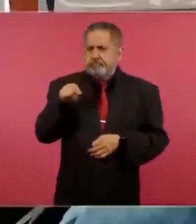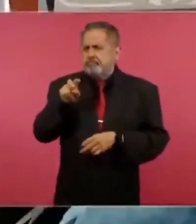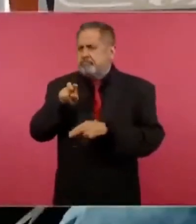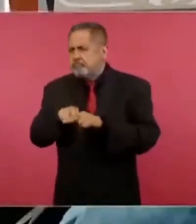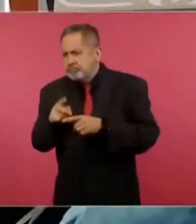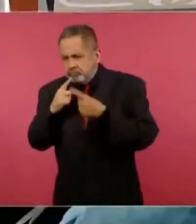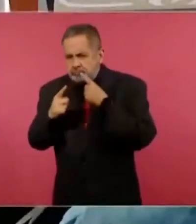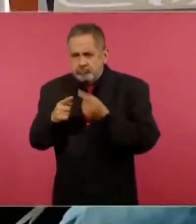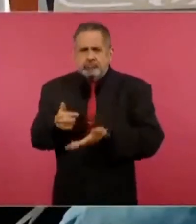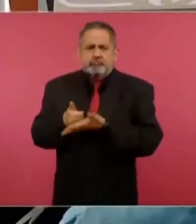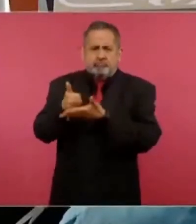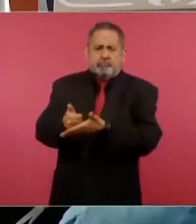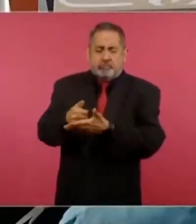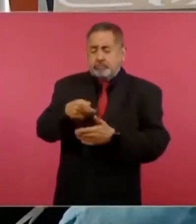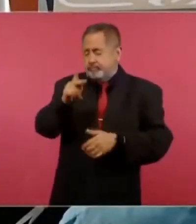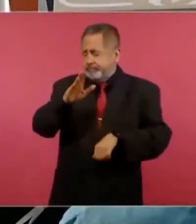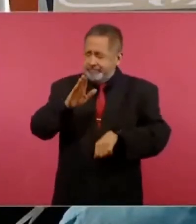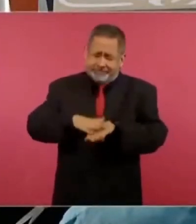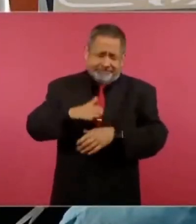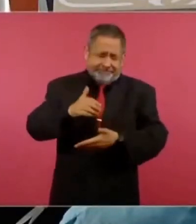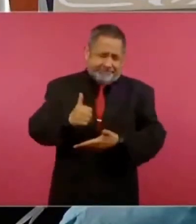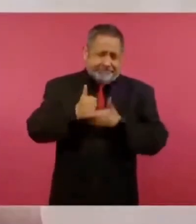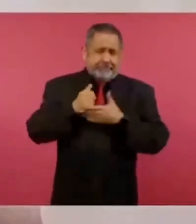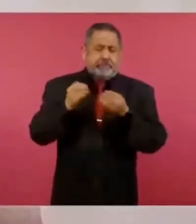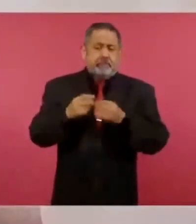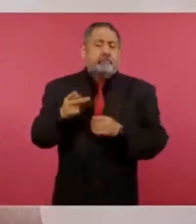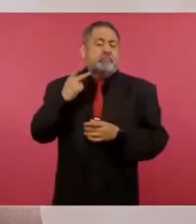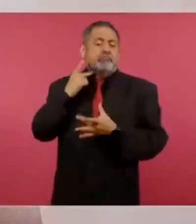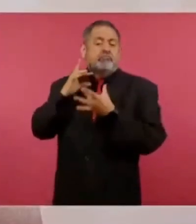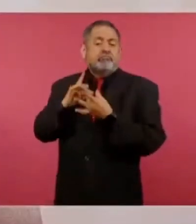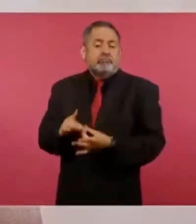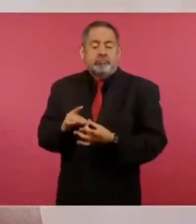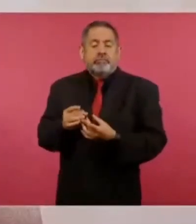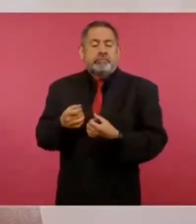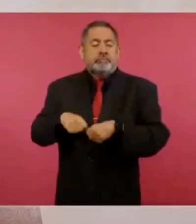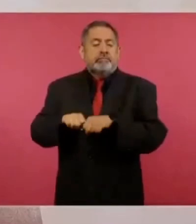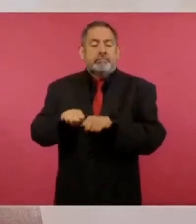Todo eso ayuda, pero lo que ha ayudado más ha sido la política social,